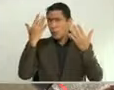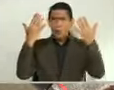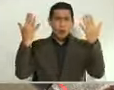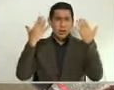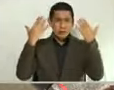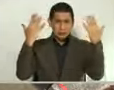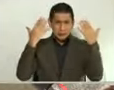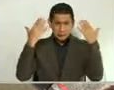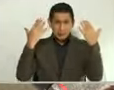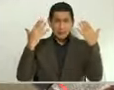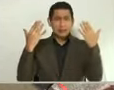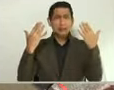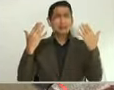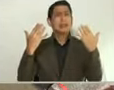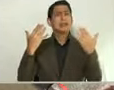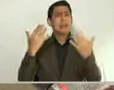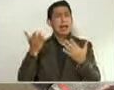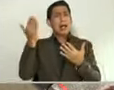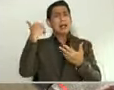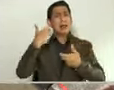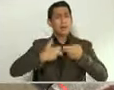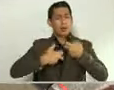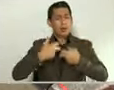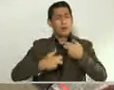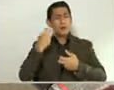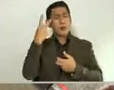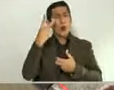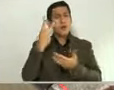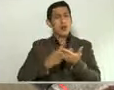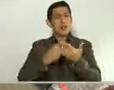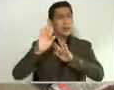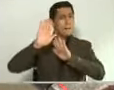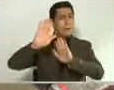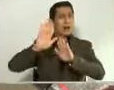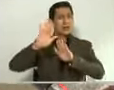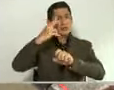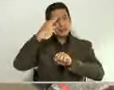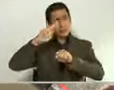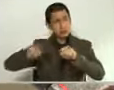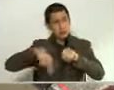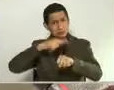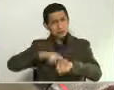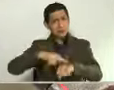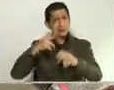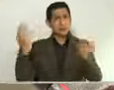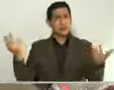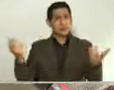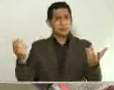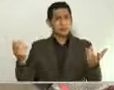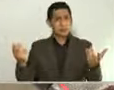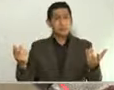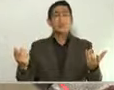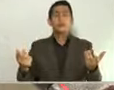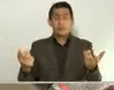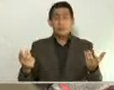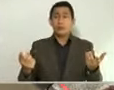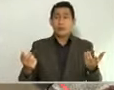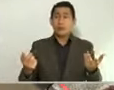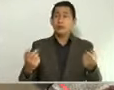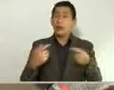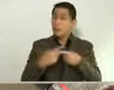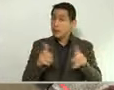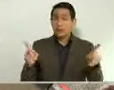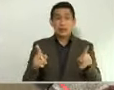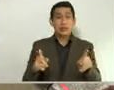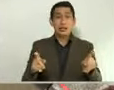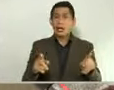podido entrar en los dos paros nacionales porque he cerrado todas las entradas y salidas de esta ciudad, armado a la gente, así sean con palos, piedras y armas también, pero aquí nadie